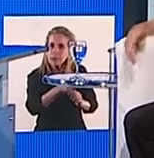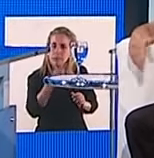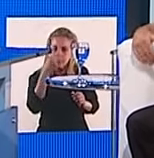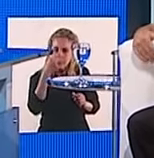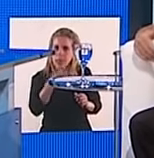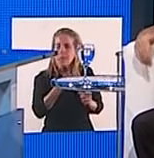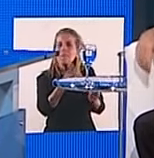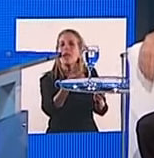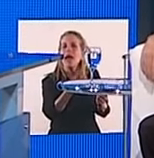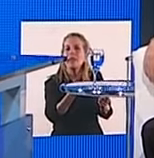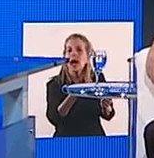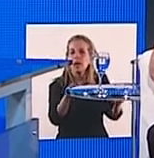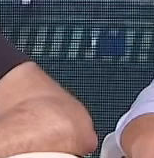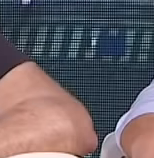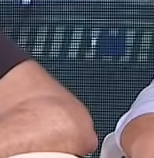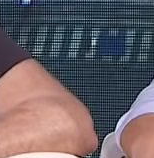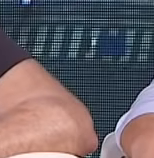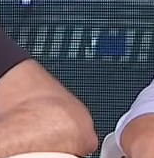Andamos en la calle todo el día, en cada lugar que vamos.